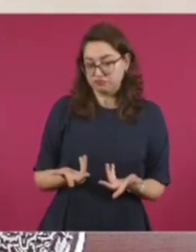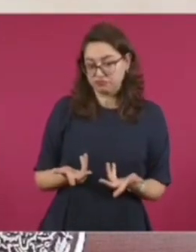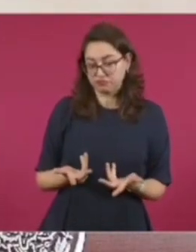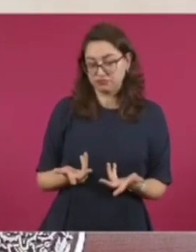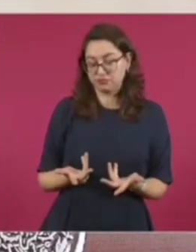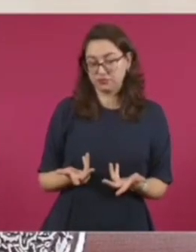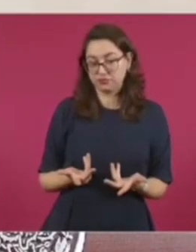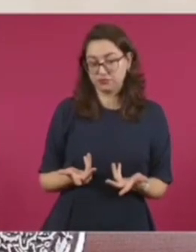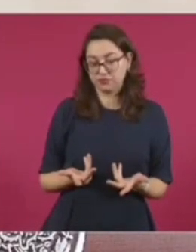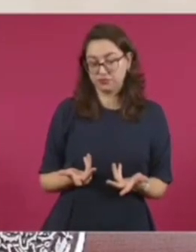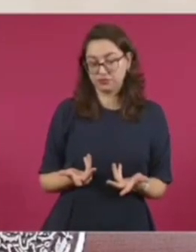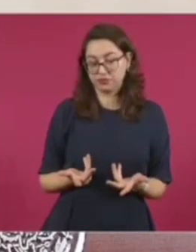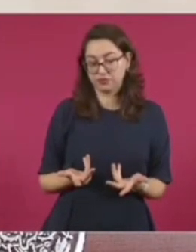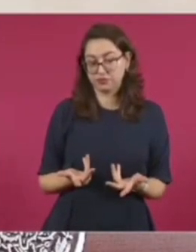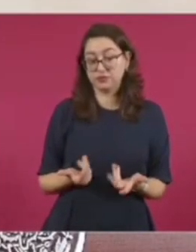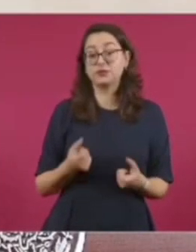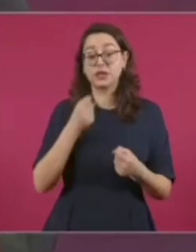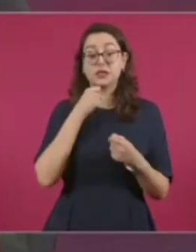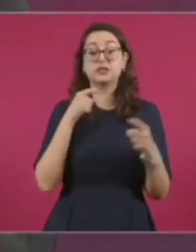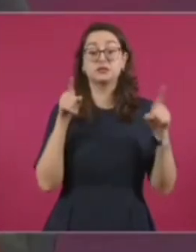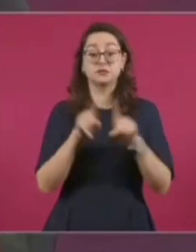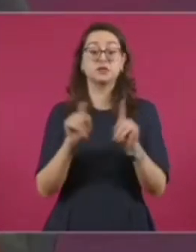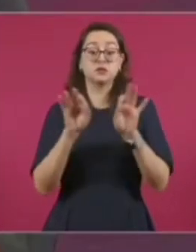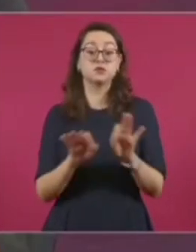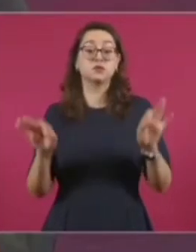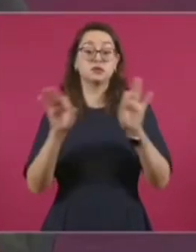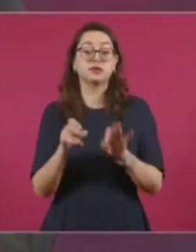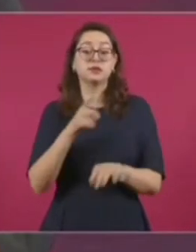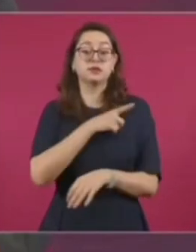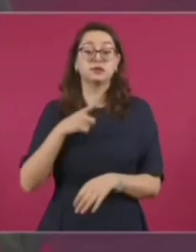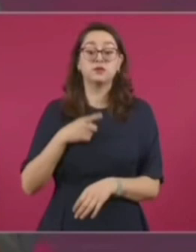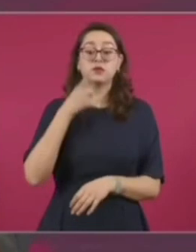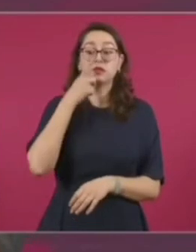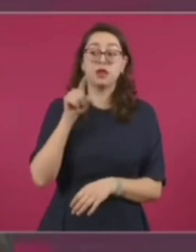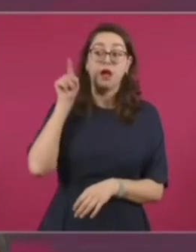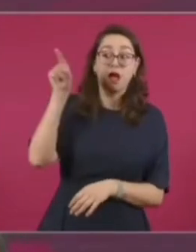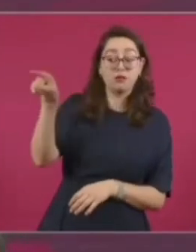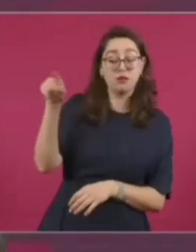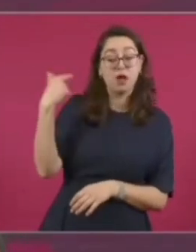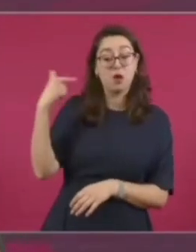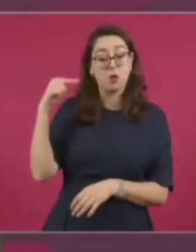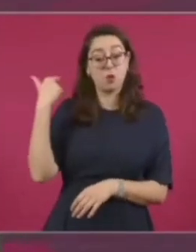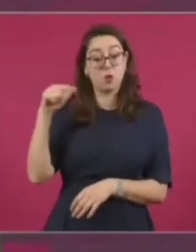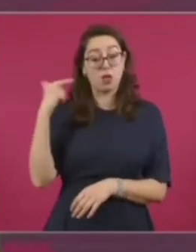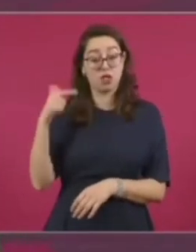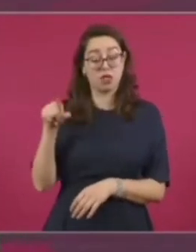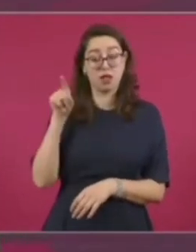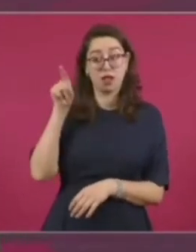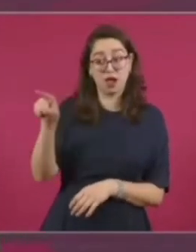que en la feria del libro de Guadalajara. De Guadalajara, siempre